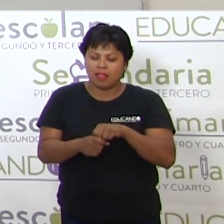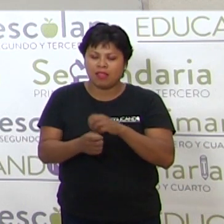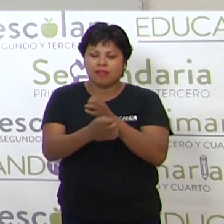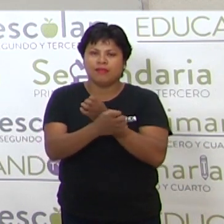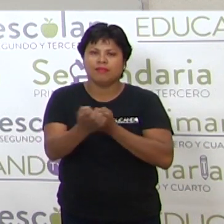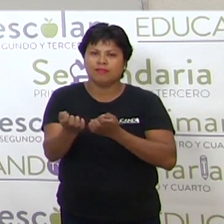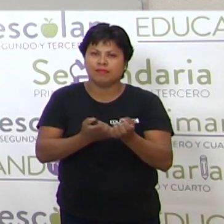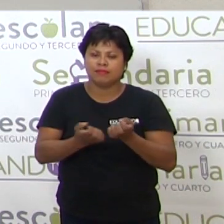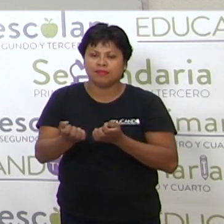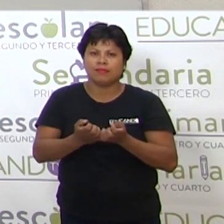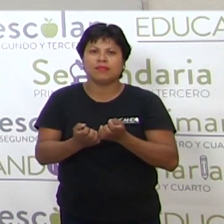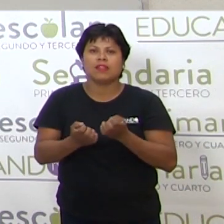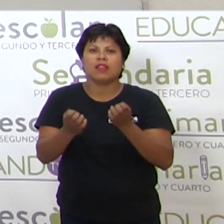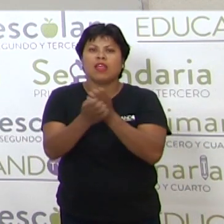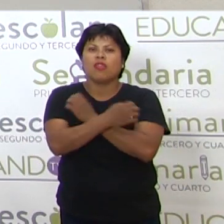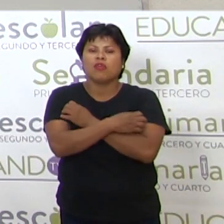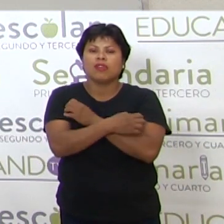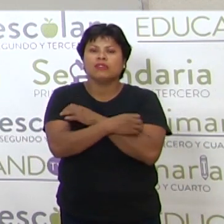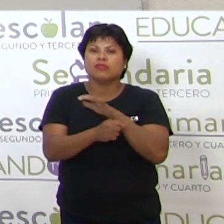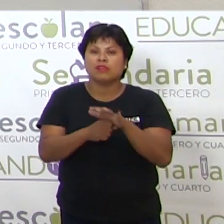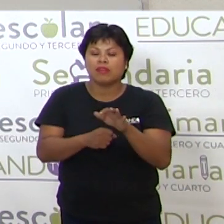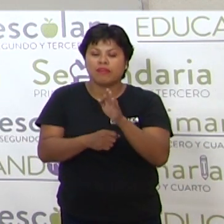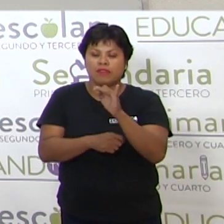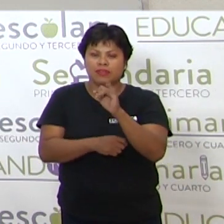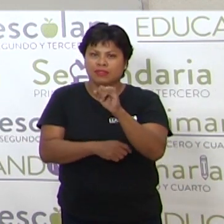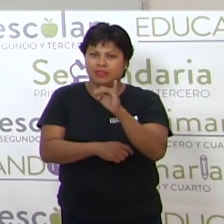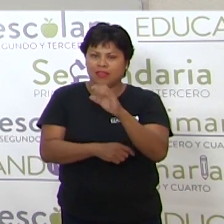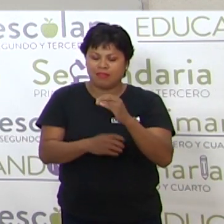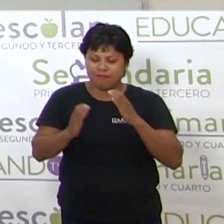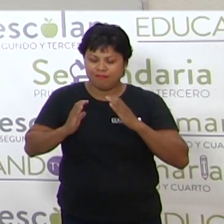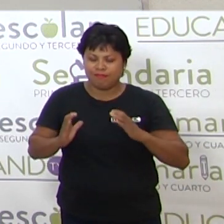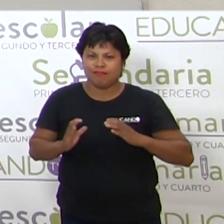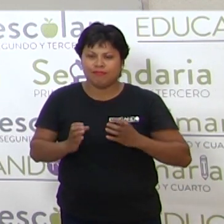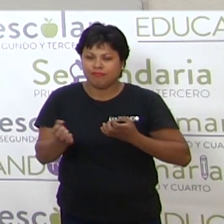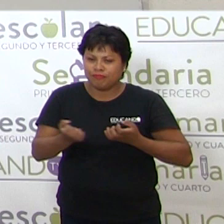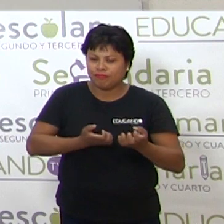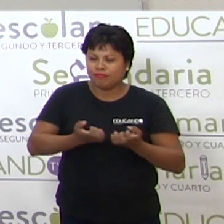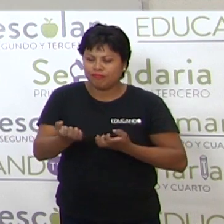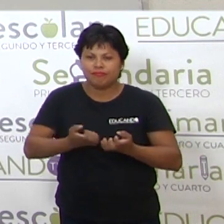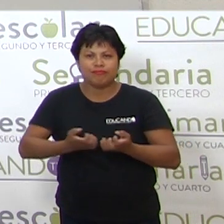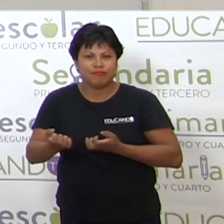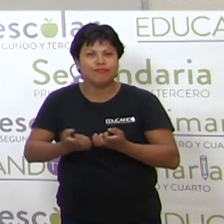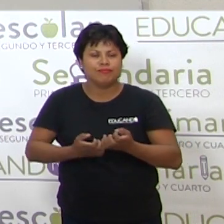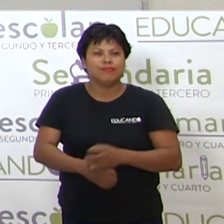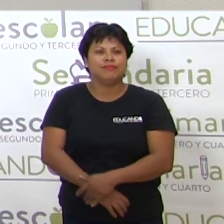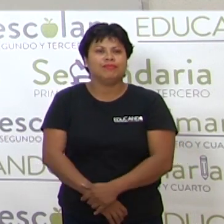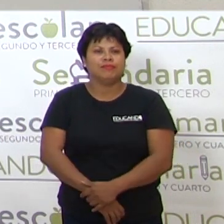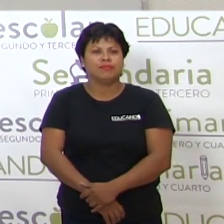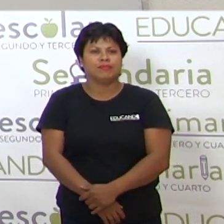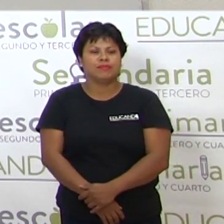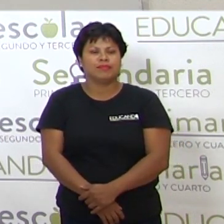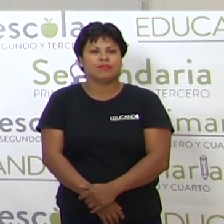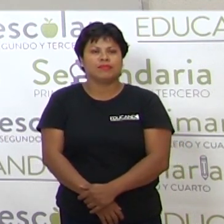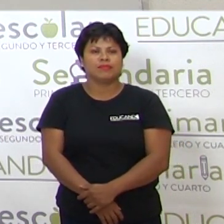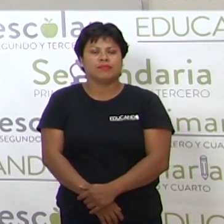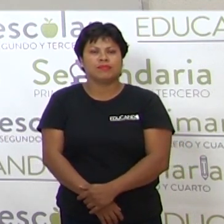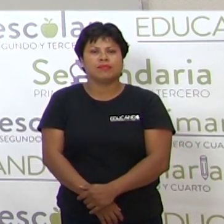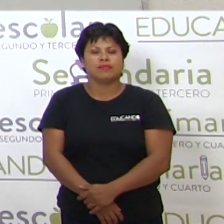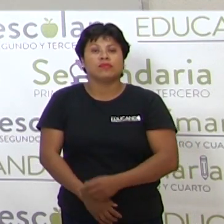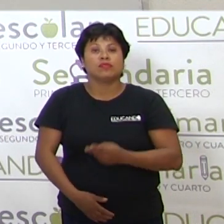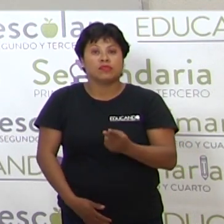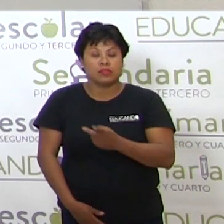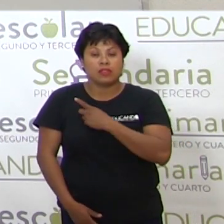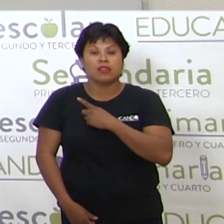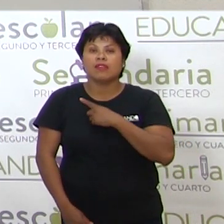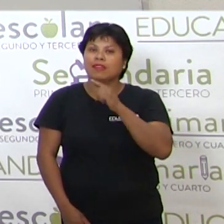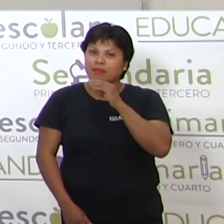educación que dijo que por la mañana física en educación física ustedes también deben tener